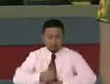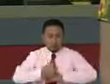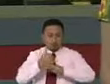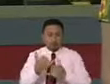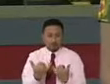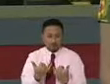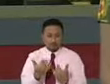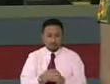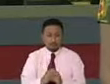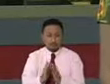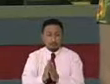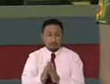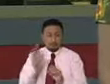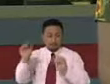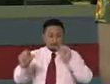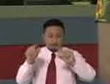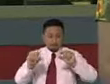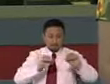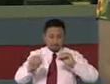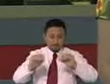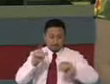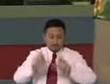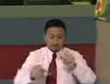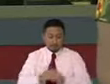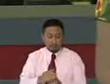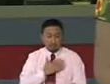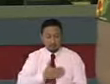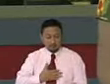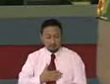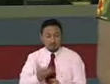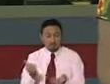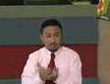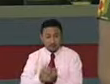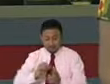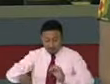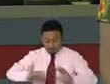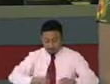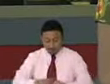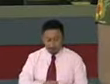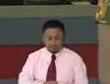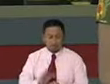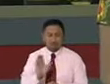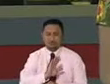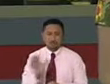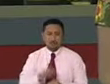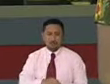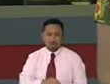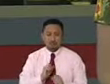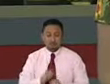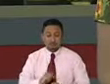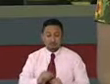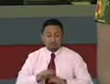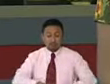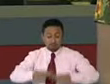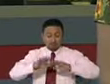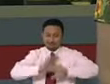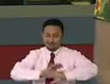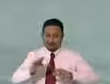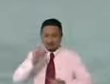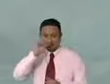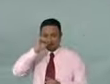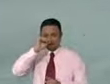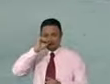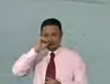un llamado de atención a los ciudadanos para que no arrojen basura a los sumideros, ríos y quebradas con el fin de evitar inundaciones.